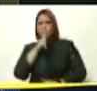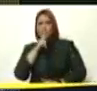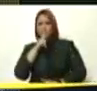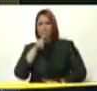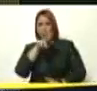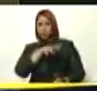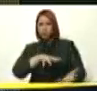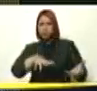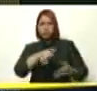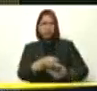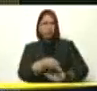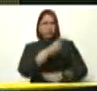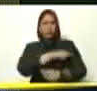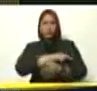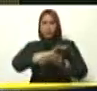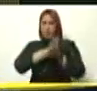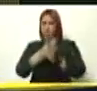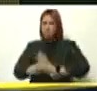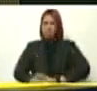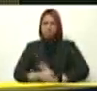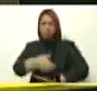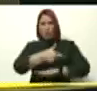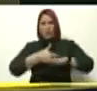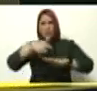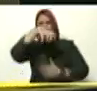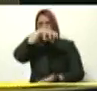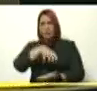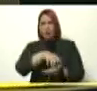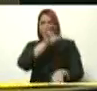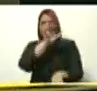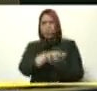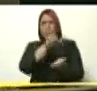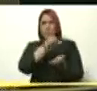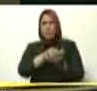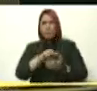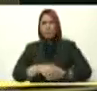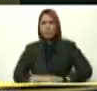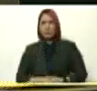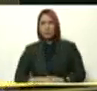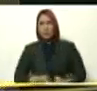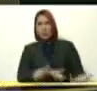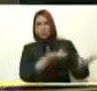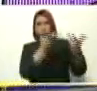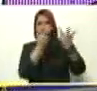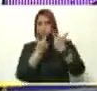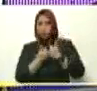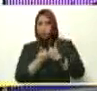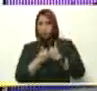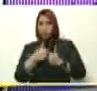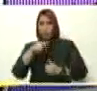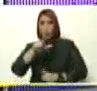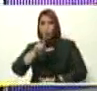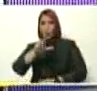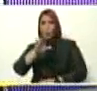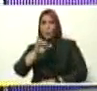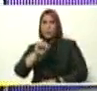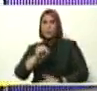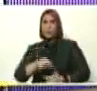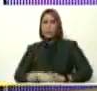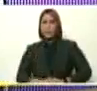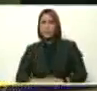Devastada la gobernación del estado Nueva Esparta. Y lo que me cuenta Luis José Marcano Salazar es